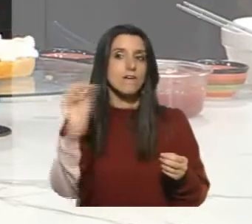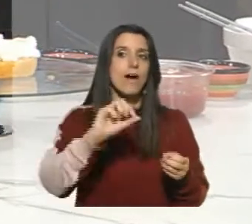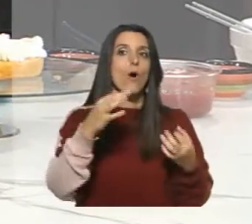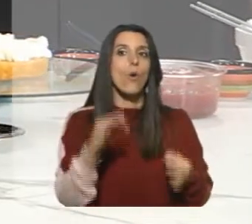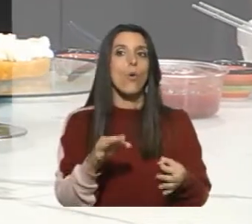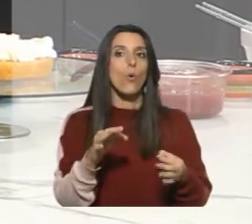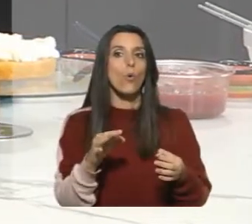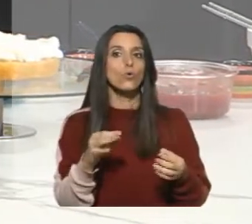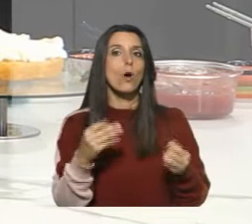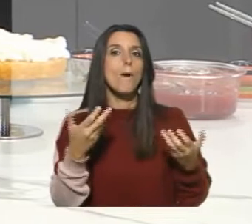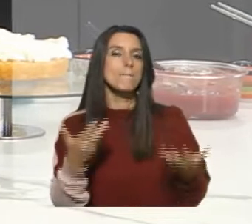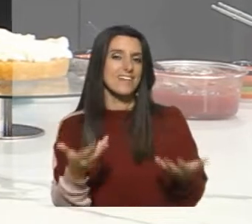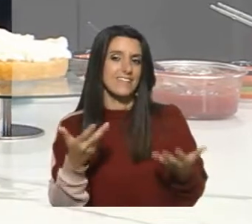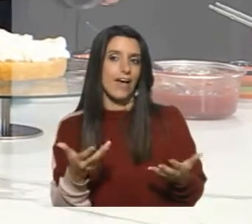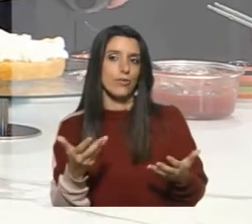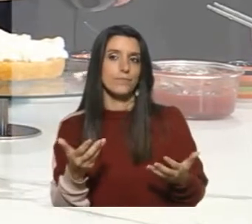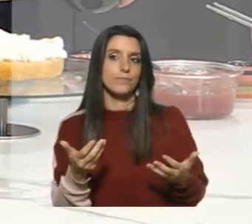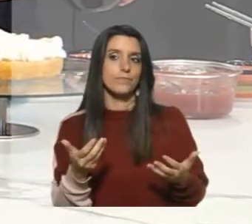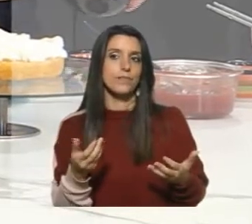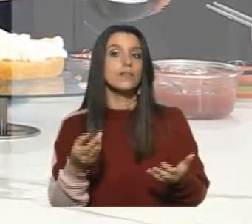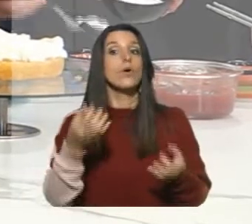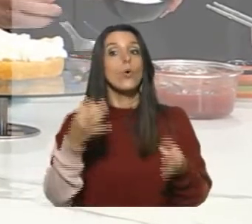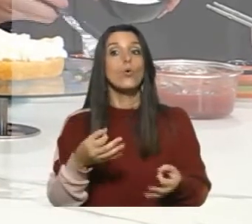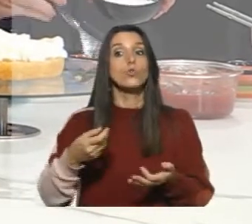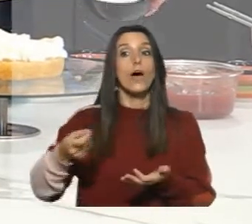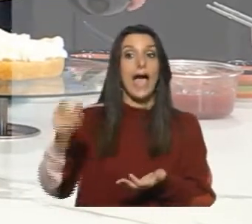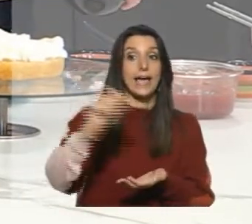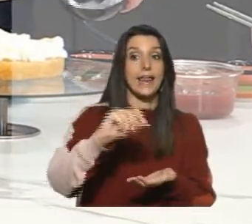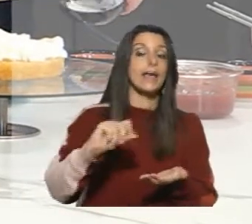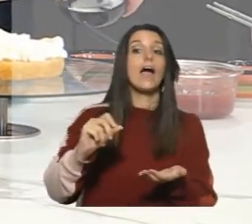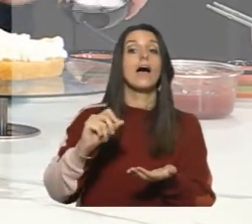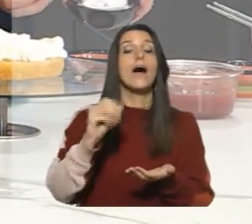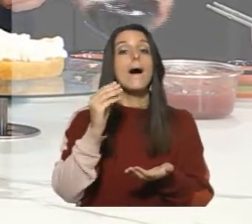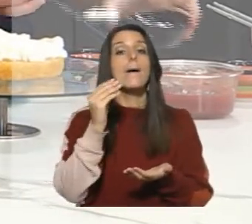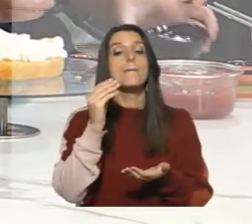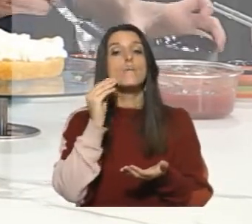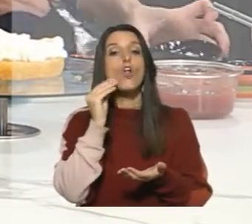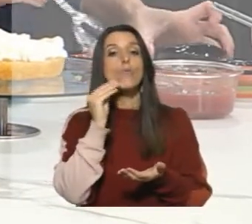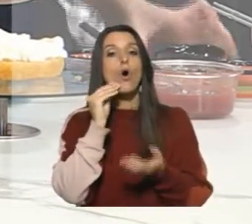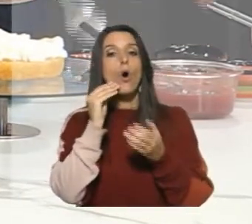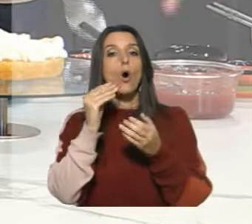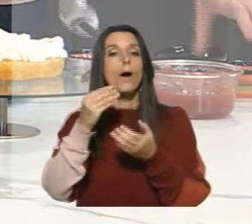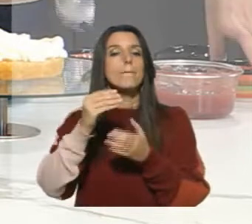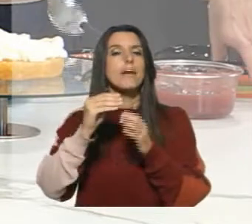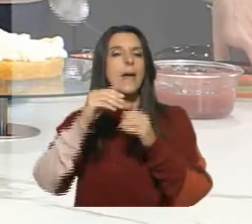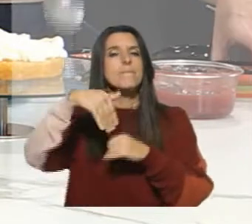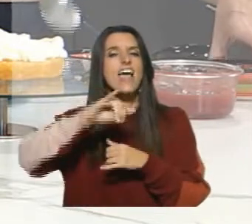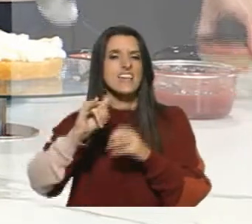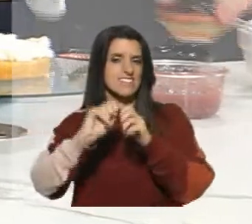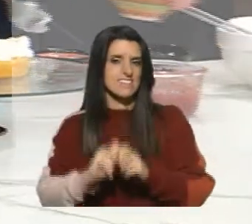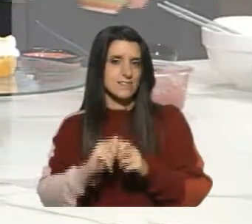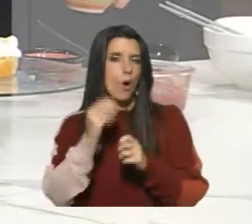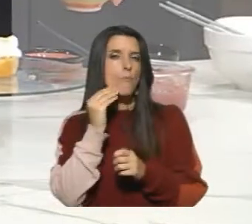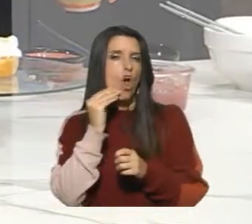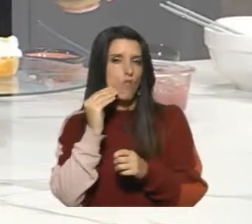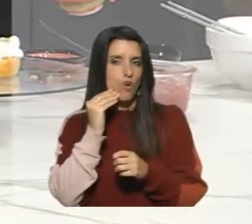ponerle como el espesante. El espesante. Ahí está, le vamos a poner el almidón de maíz. El almidón de maíz. Ay, tenía miedo de la marca. Sí, decir la marca, ¿no? Como sí.